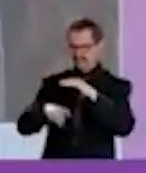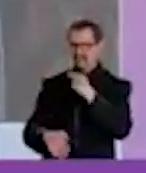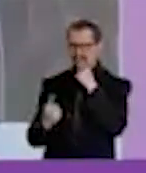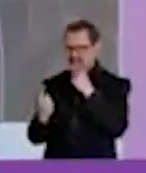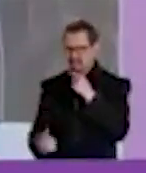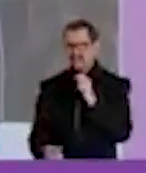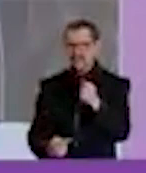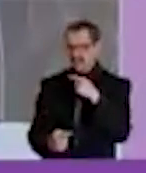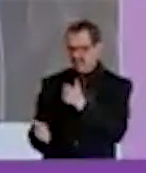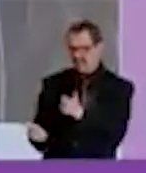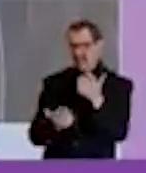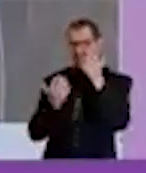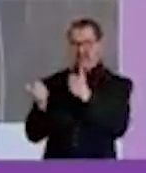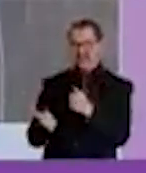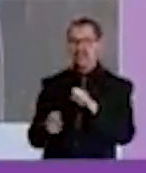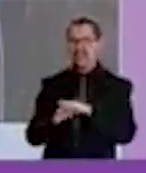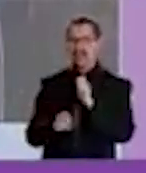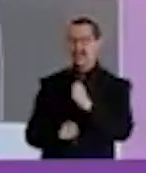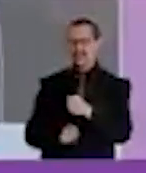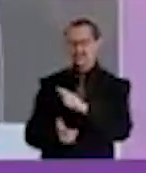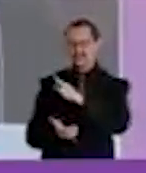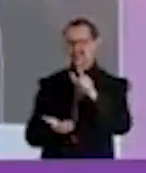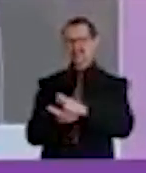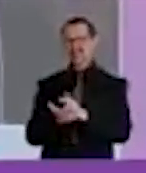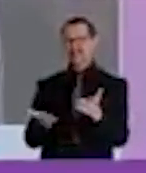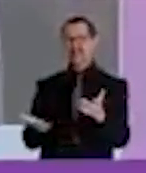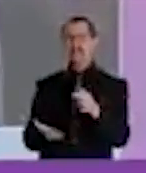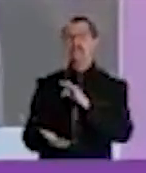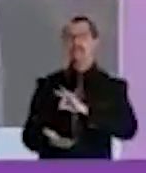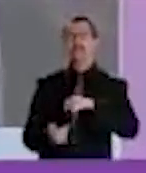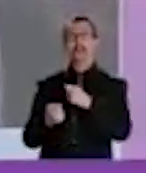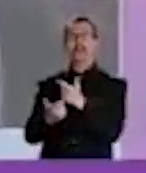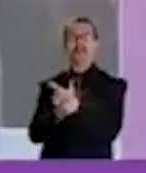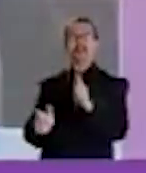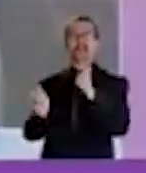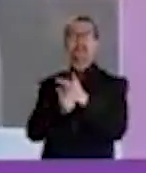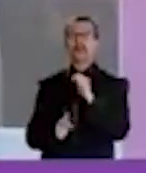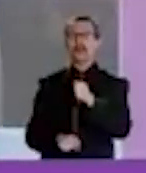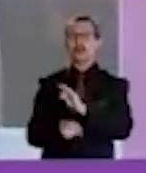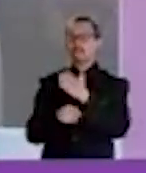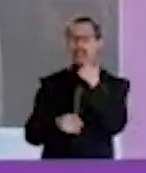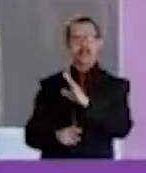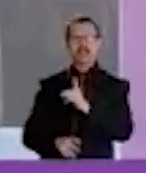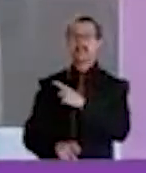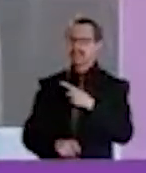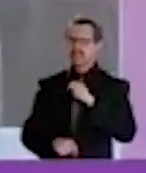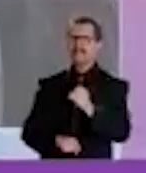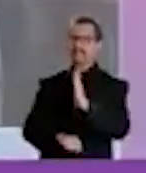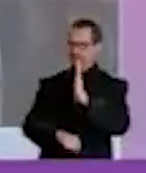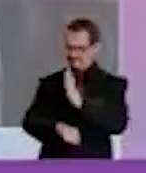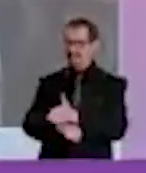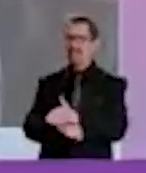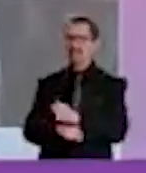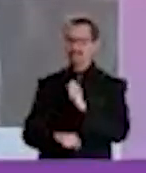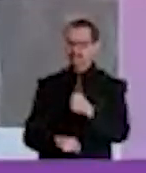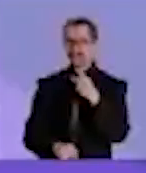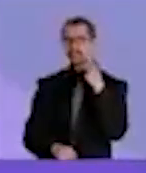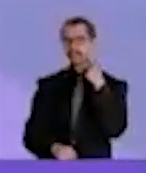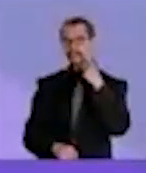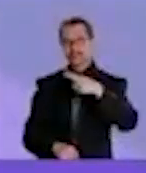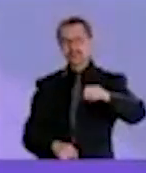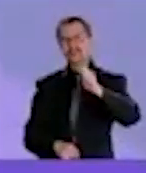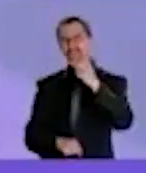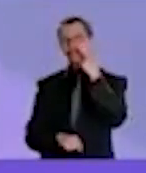tema del presidente temas legislar es de los diputados miran iniciarían graciosos presenciaremos iniciativas evidentemente y aquí tengo que